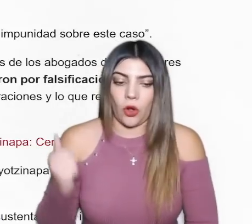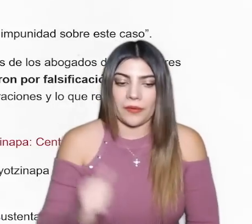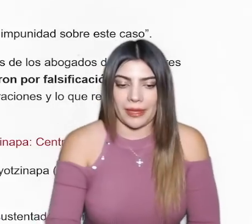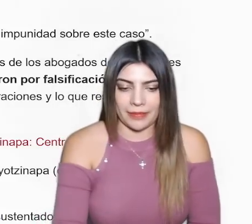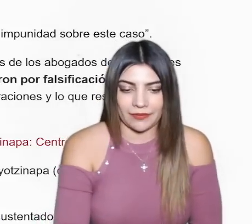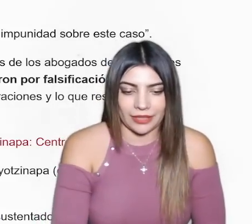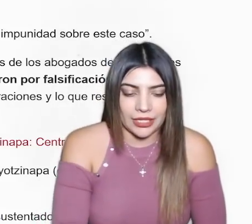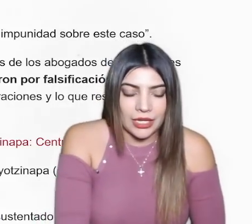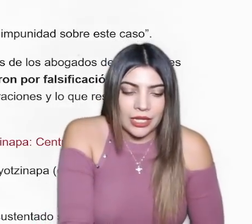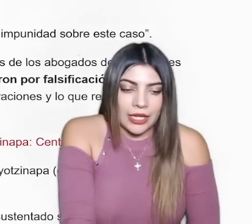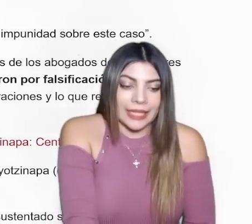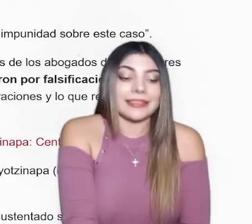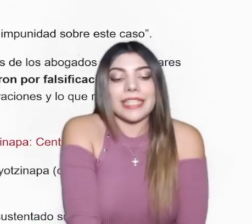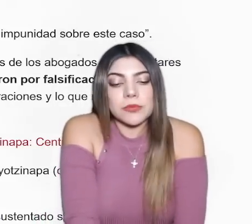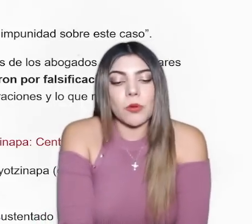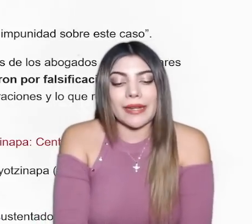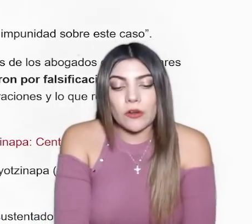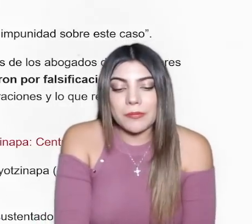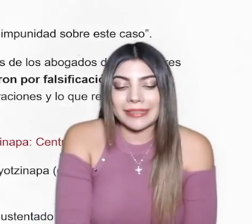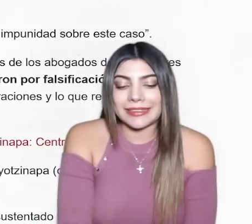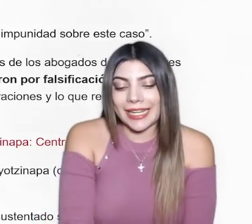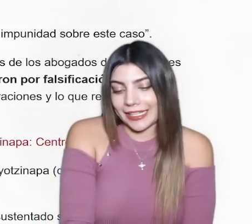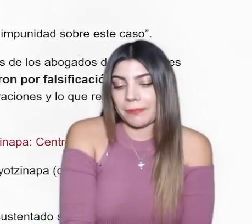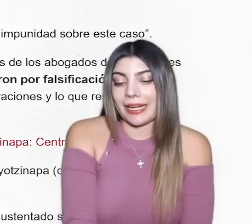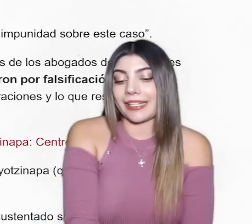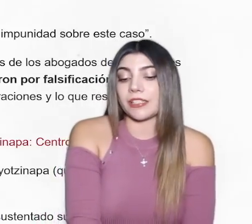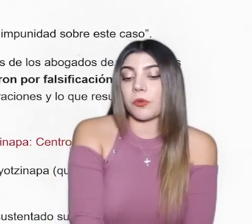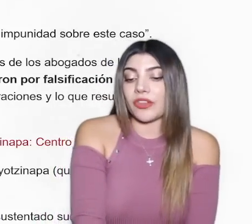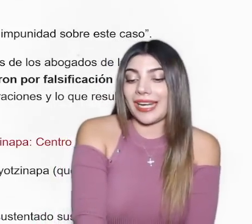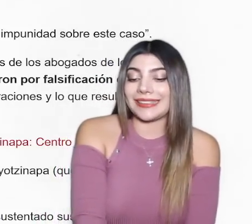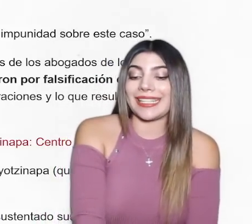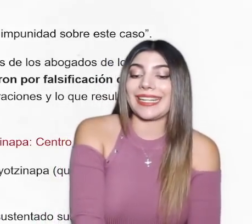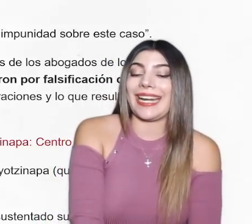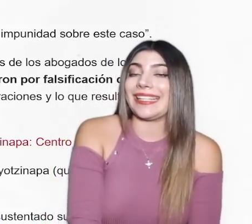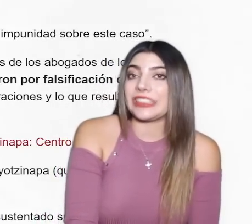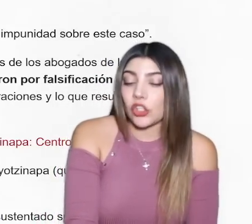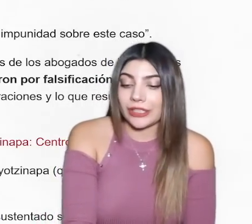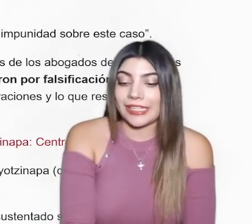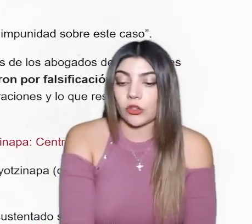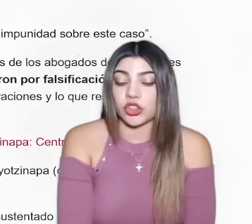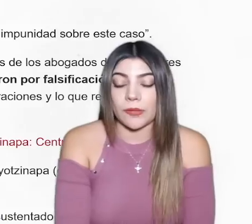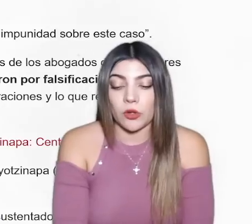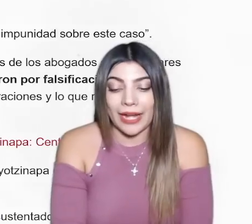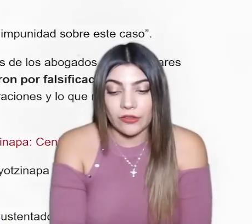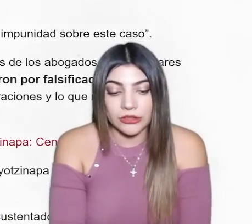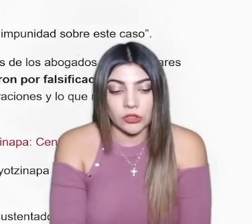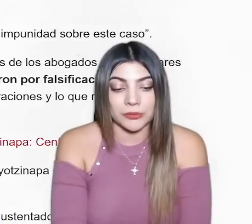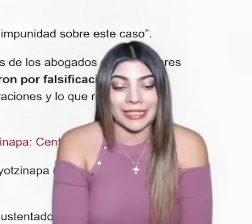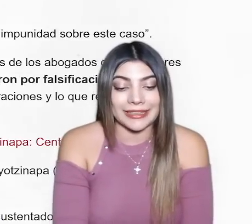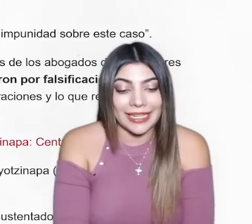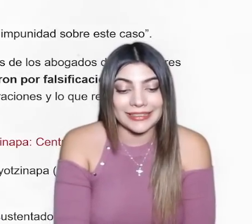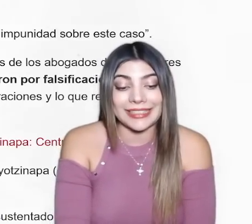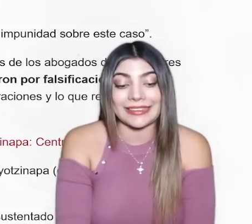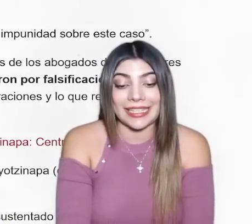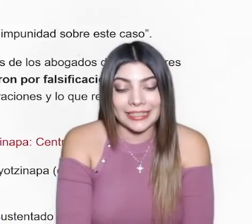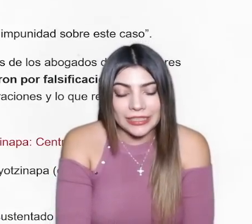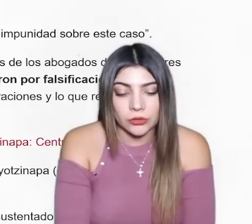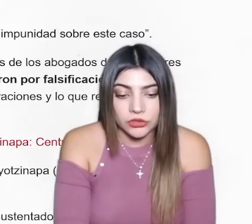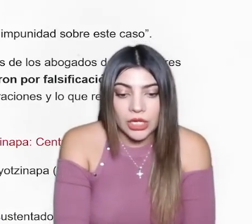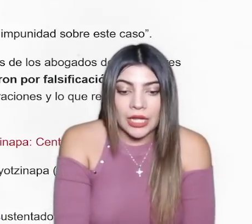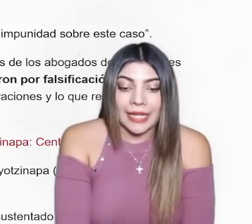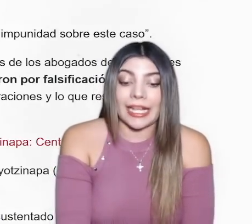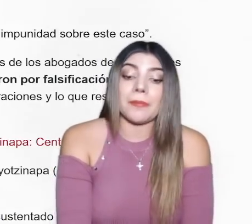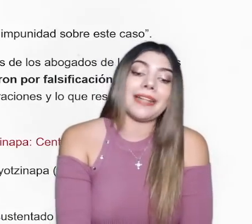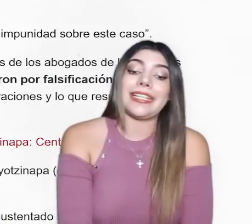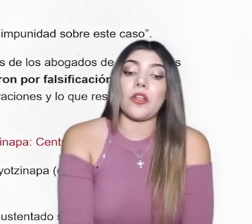Nieto, obviamente. Encinas publicó un mensaje para responder a las declaraciones de los abogados de los militares